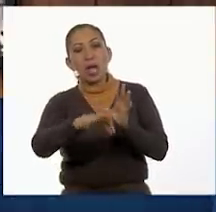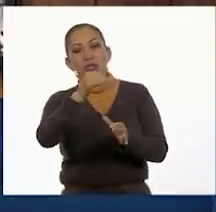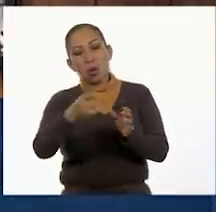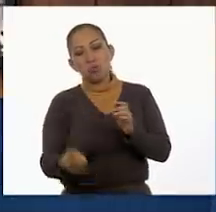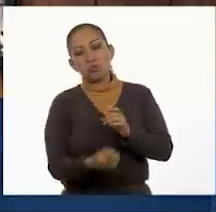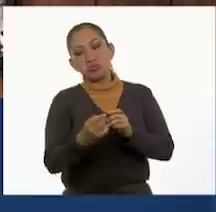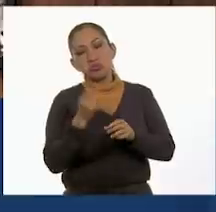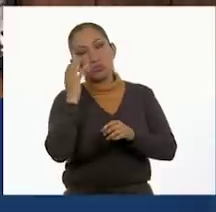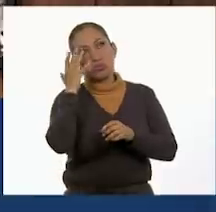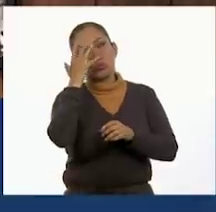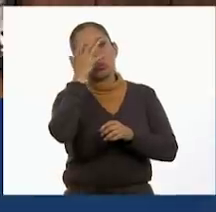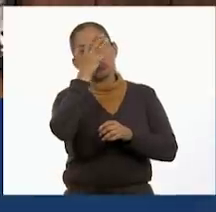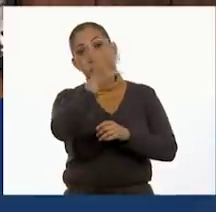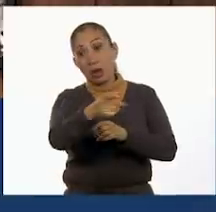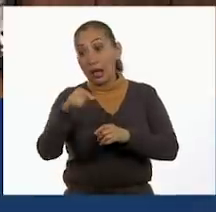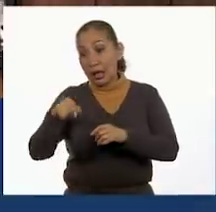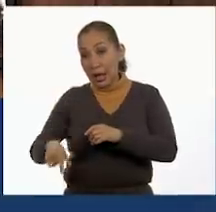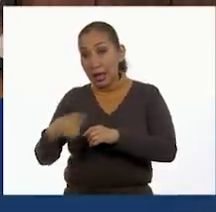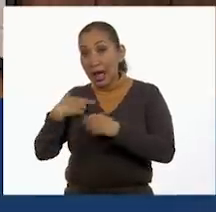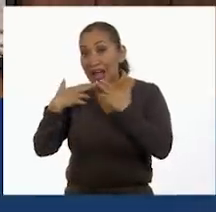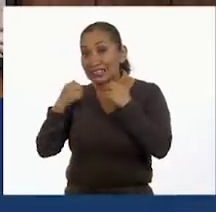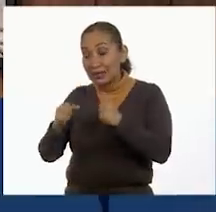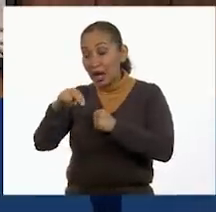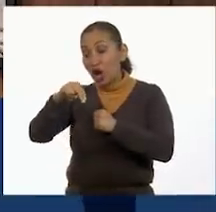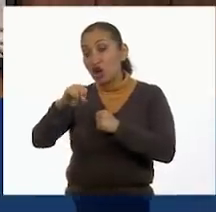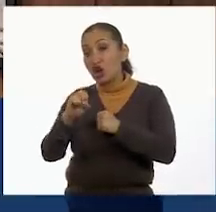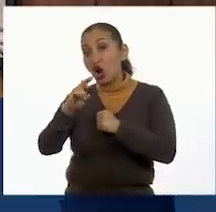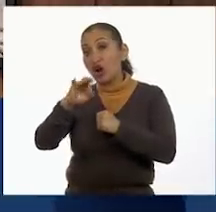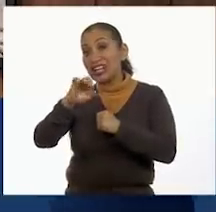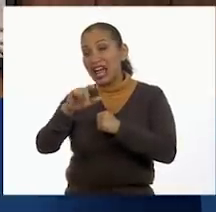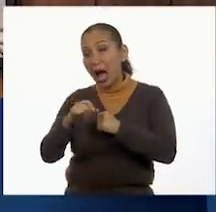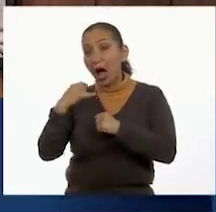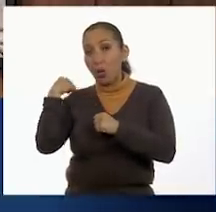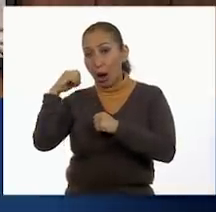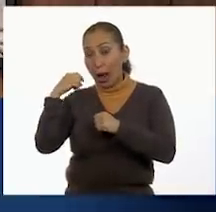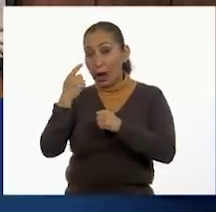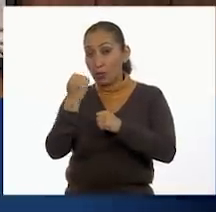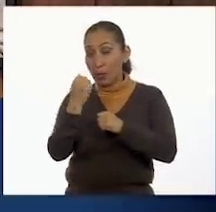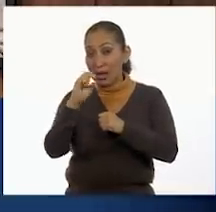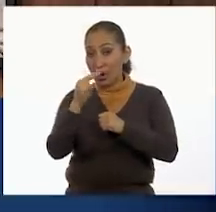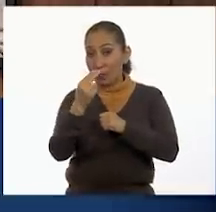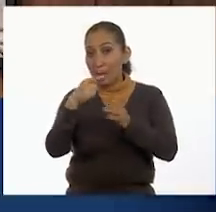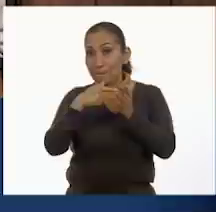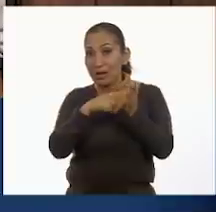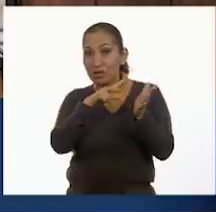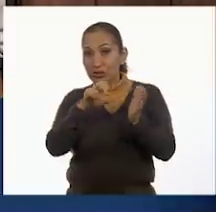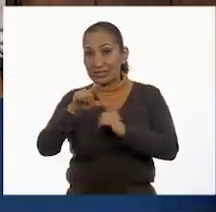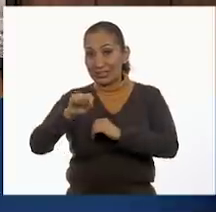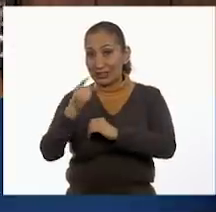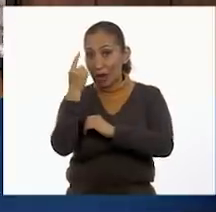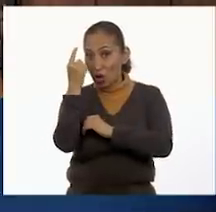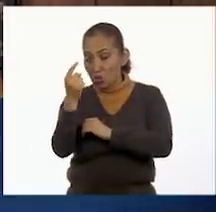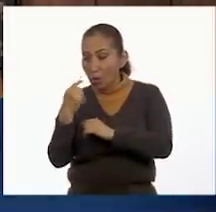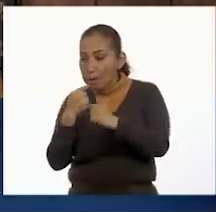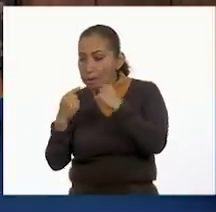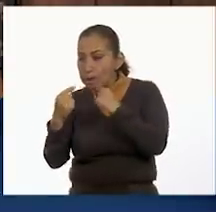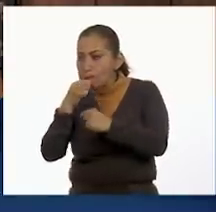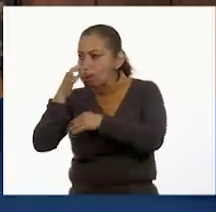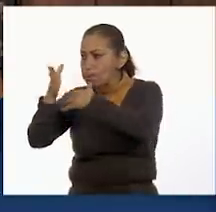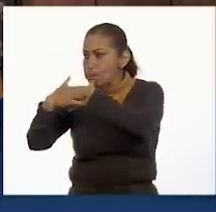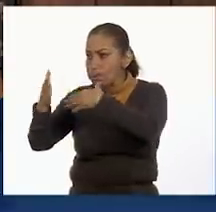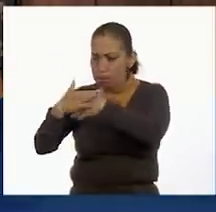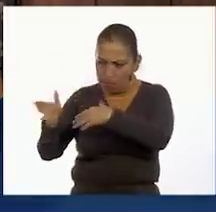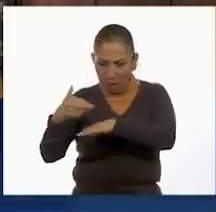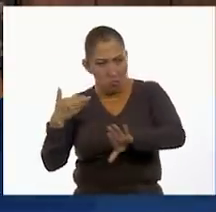indefinida, por lo que desde la Hacienda de la Noria en Oaxaca, el 9 de noviembre de 1871, convocó a